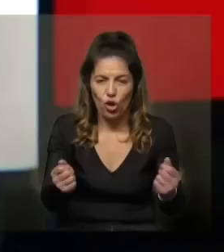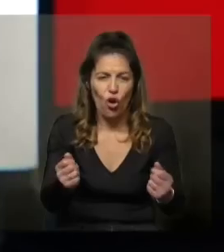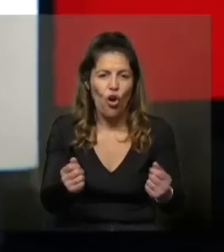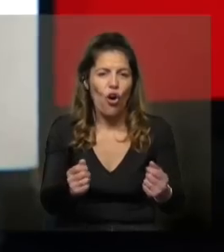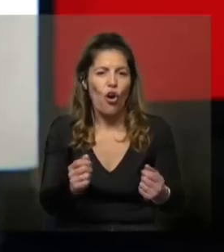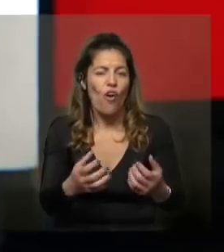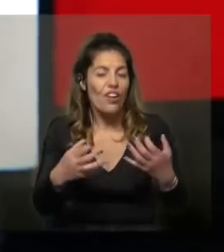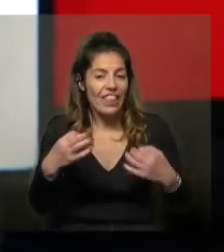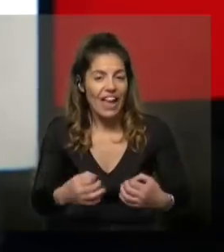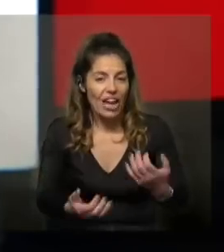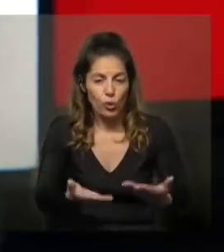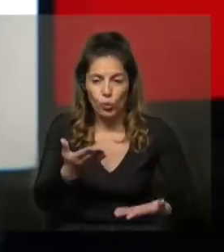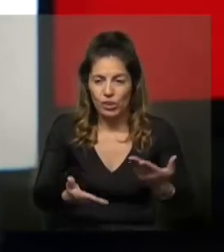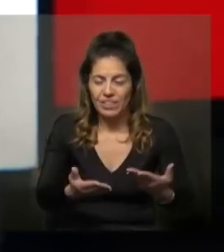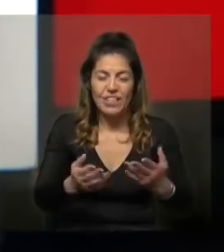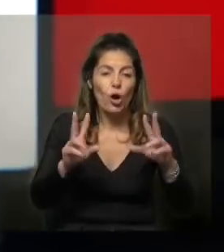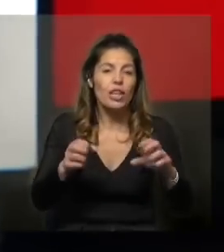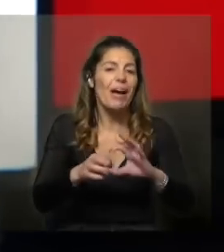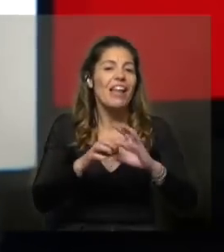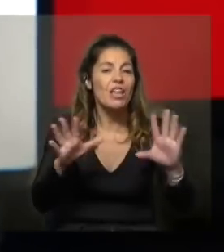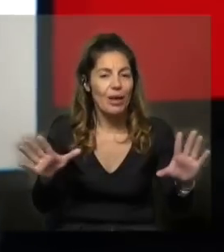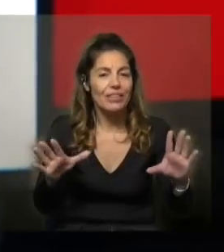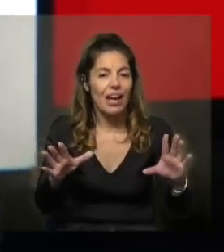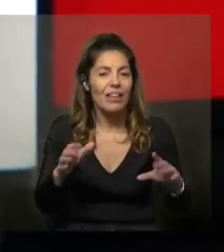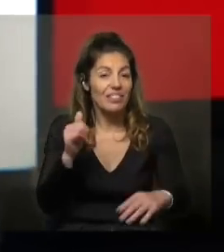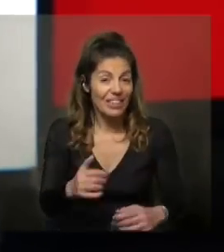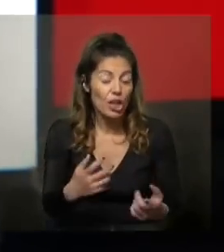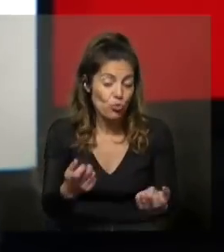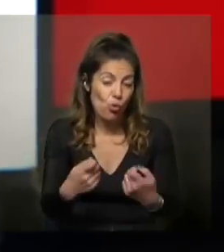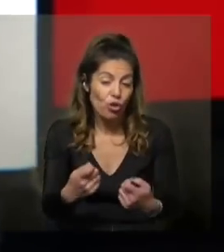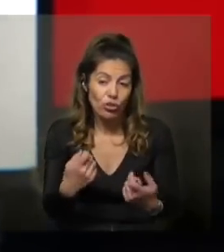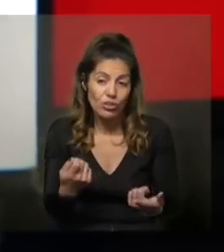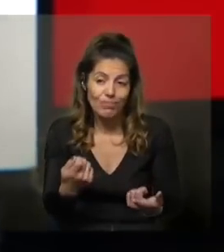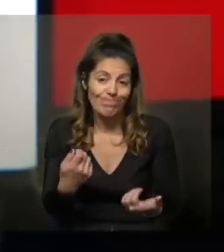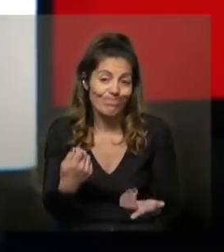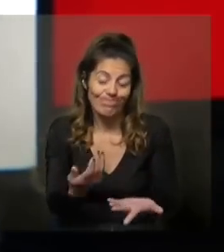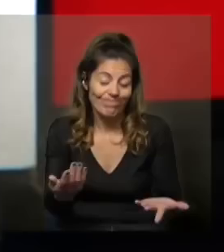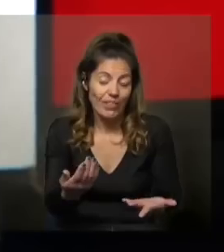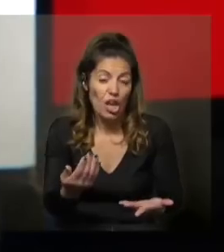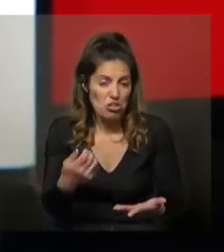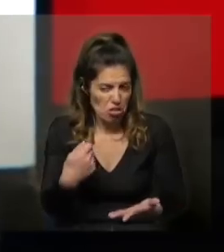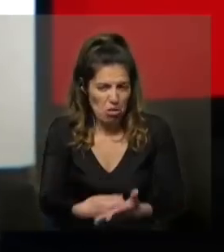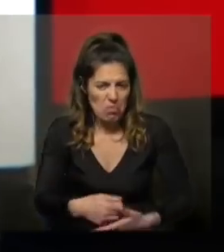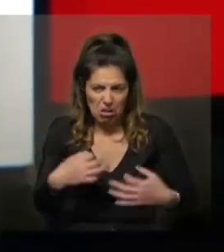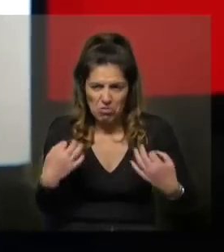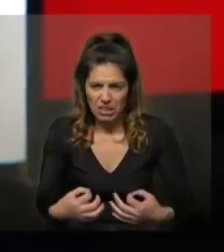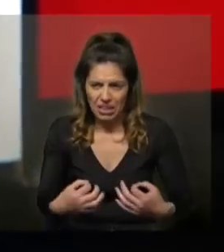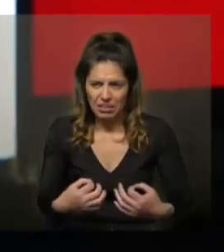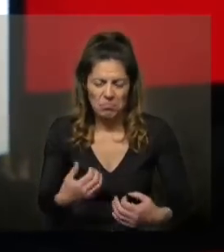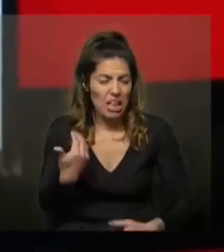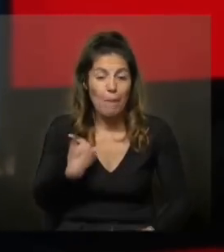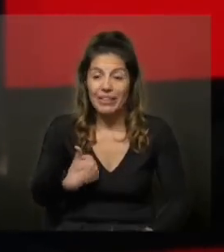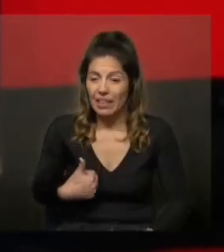la libertad con un montón de temas tiene sus costos y los pagos con gusto Lamentablemente